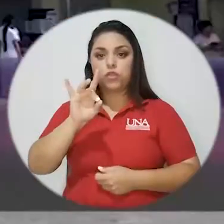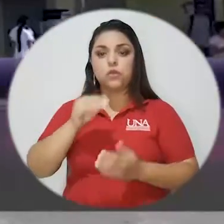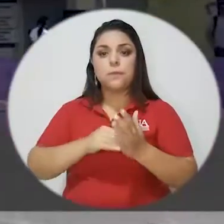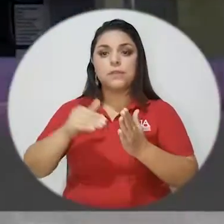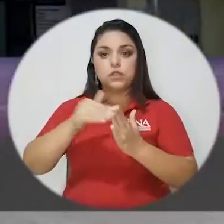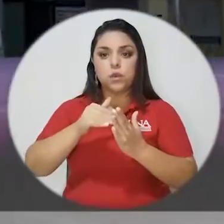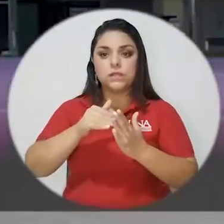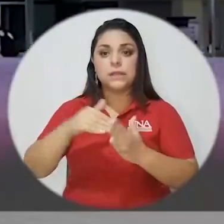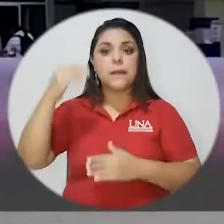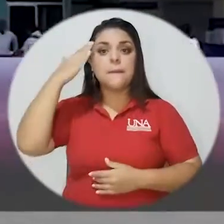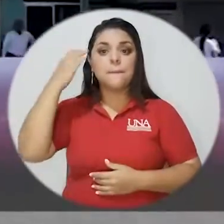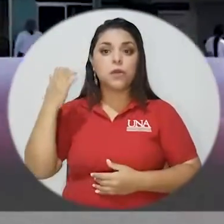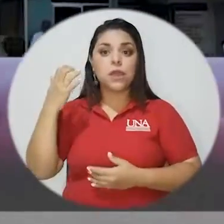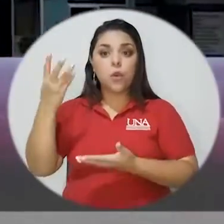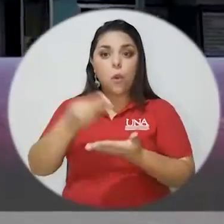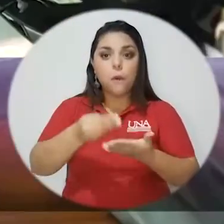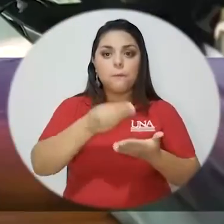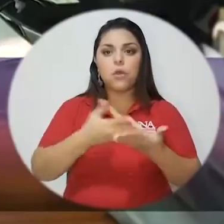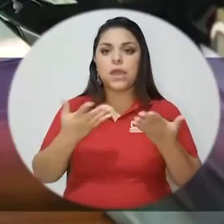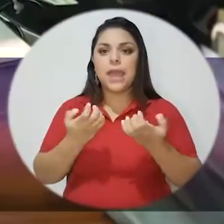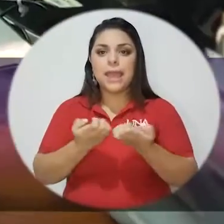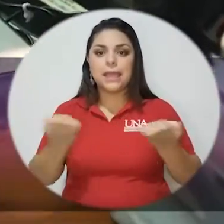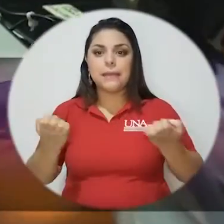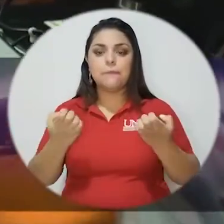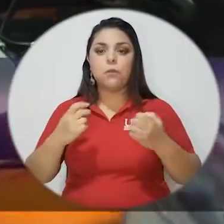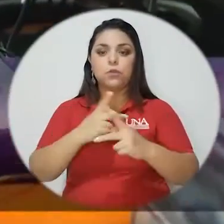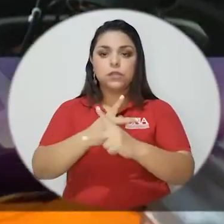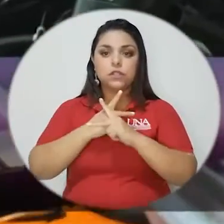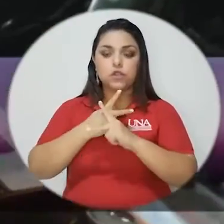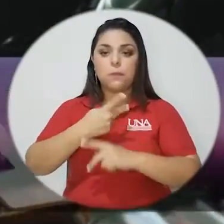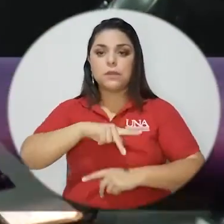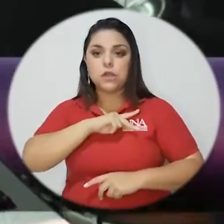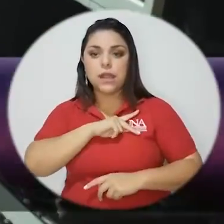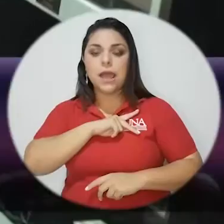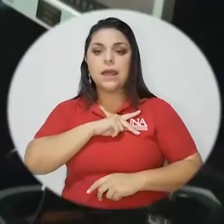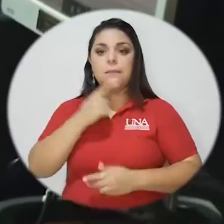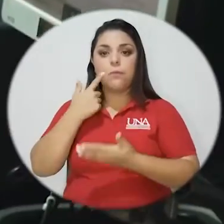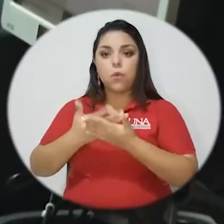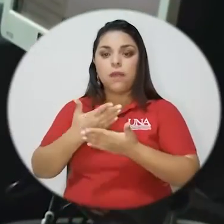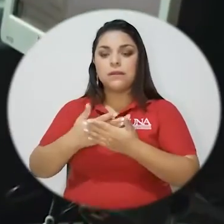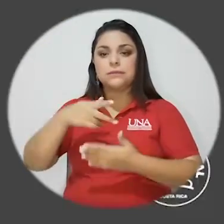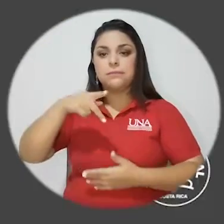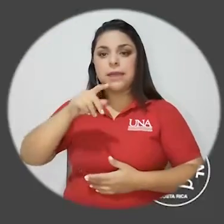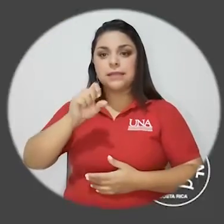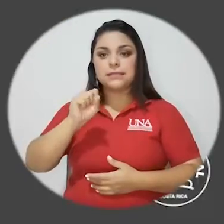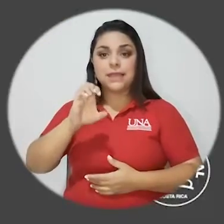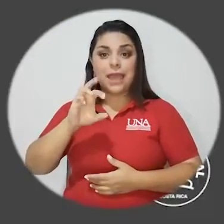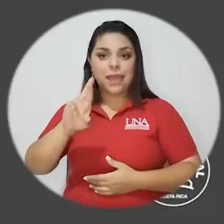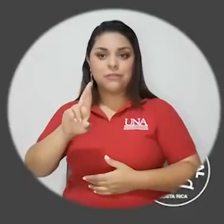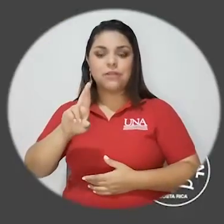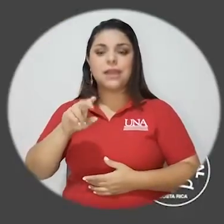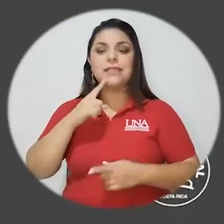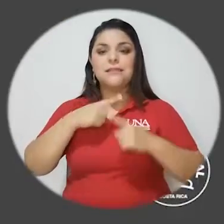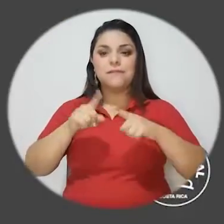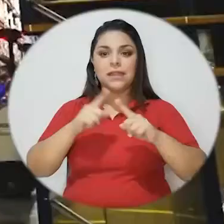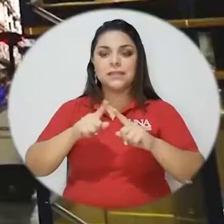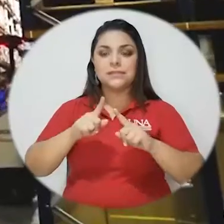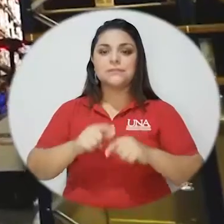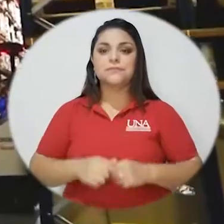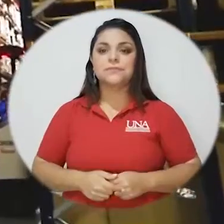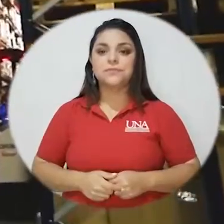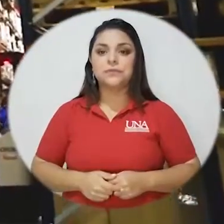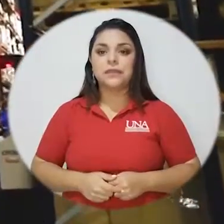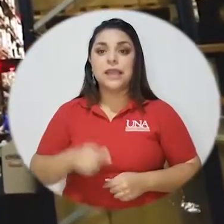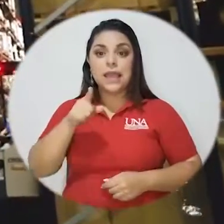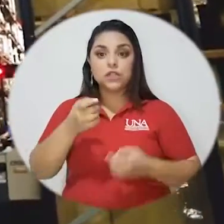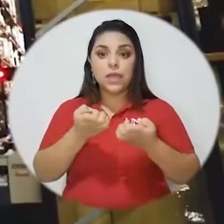64.518.2 millones, con los cuales se adquirió principalmente equipos de protección personal, pruebas PCR y reactivos. Es importante